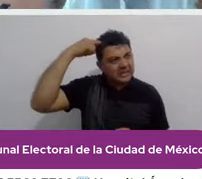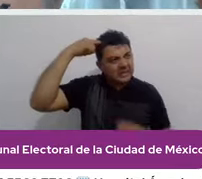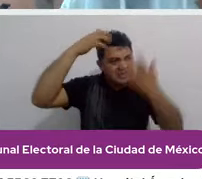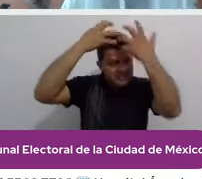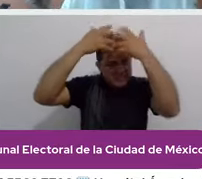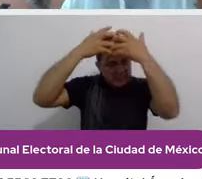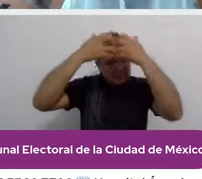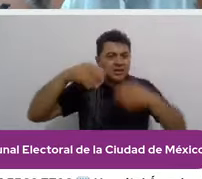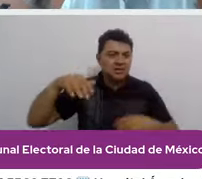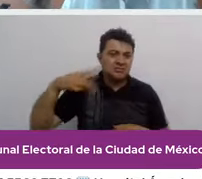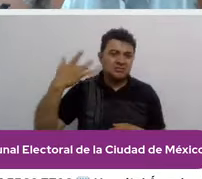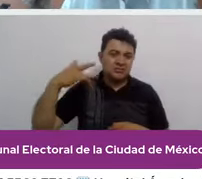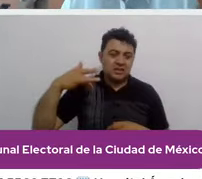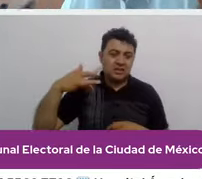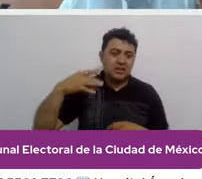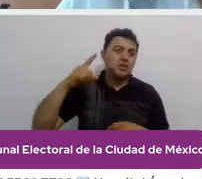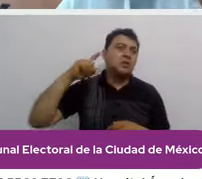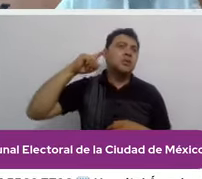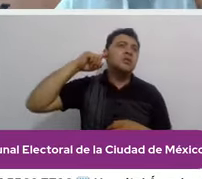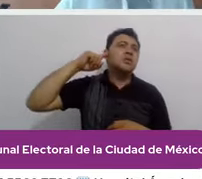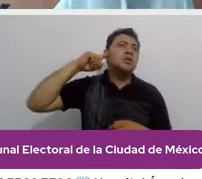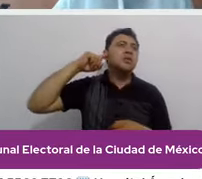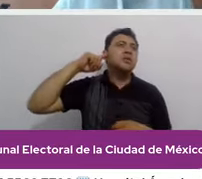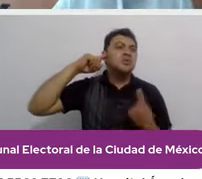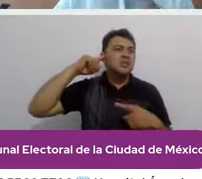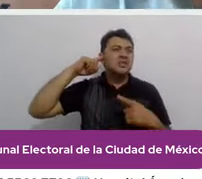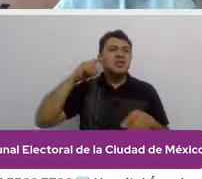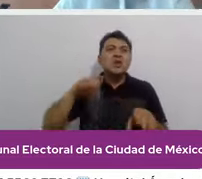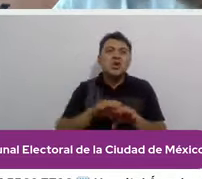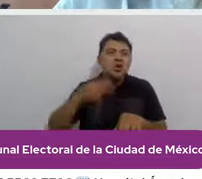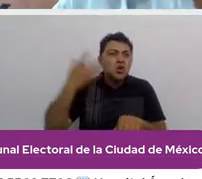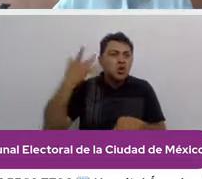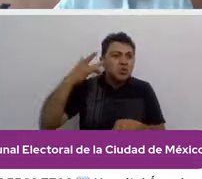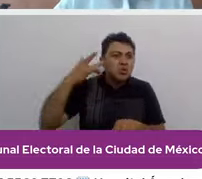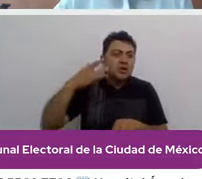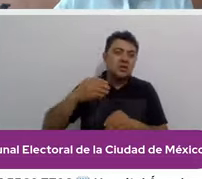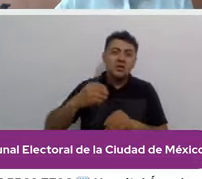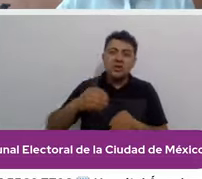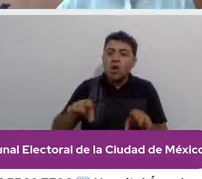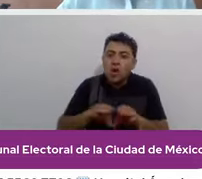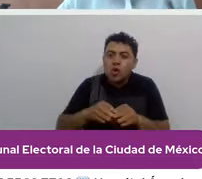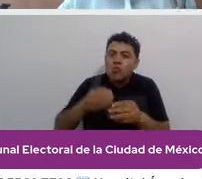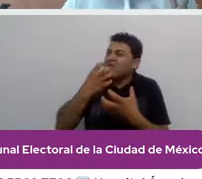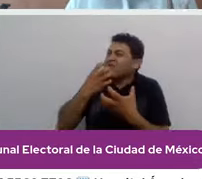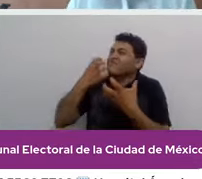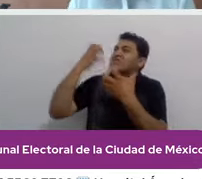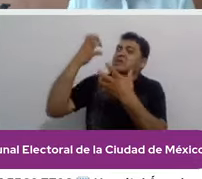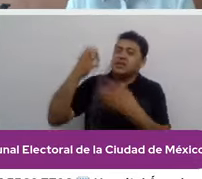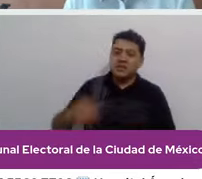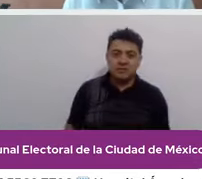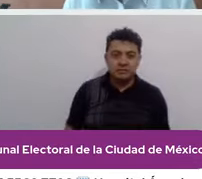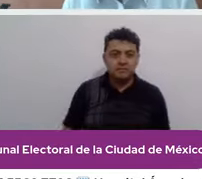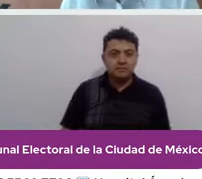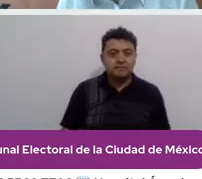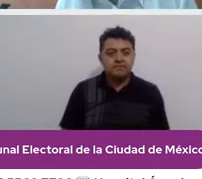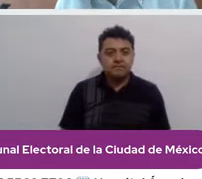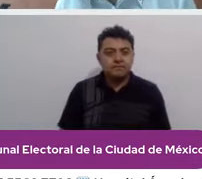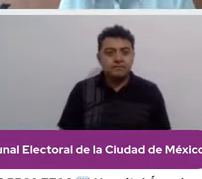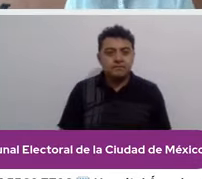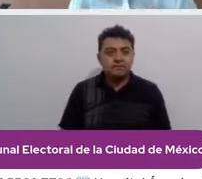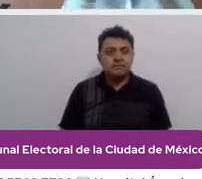oído grita a través del tinnitus. Es una explicación que me parece maravillosa. Dice, tengo tinnitus desde